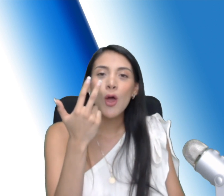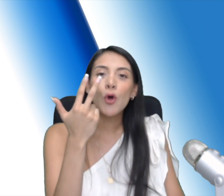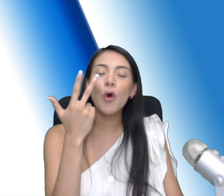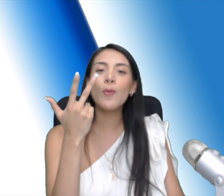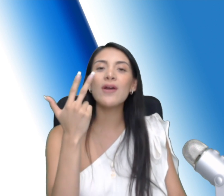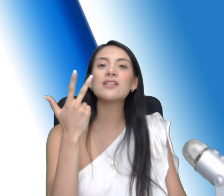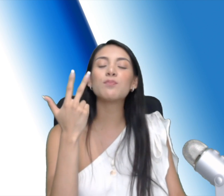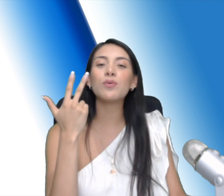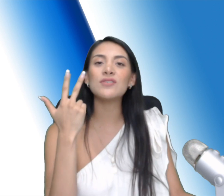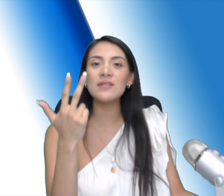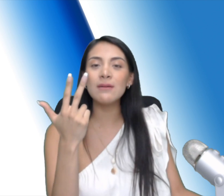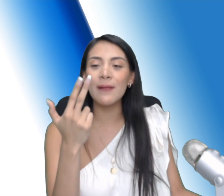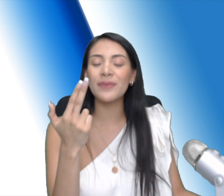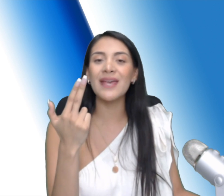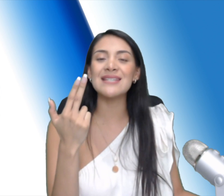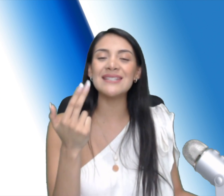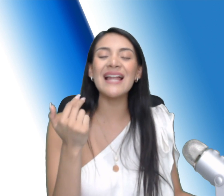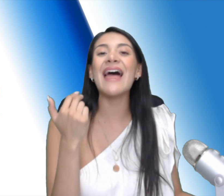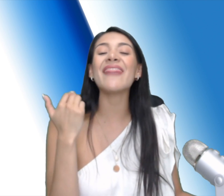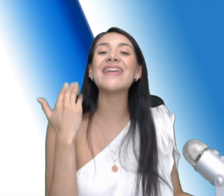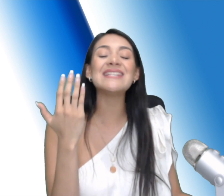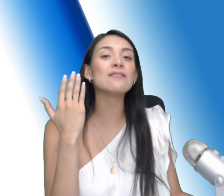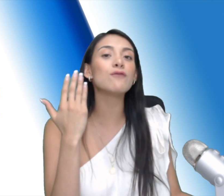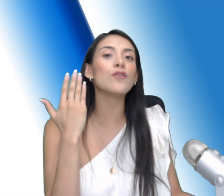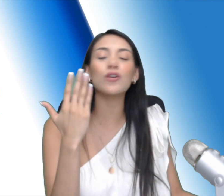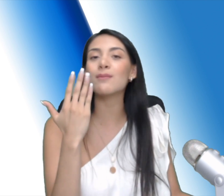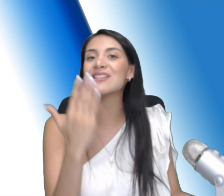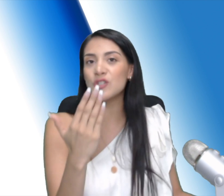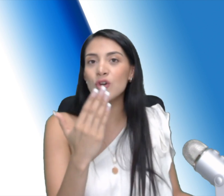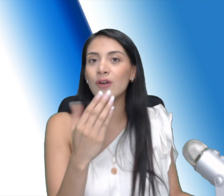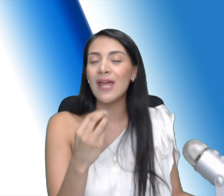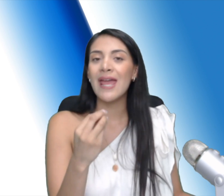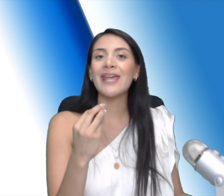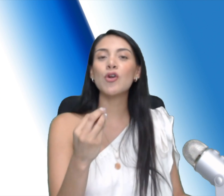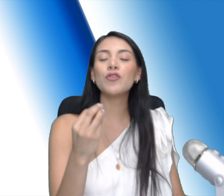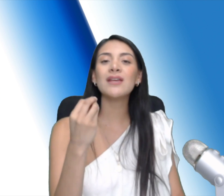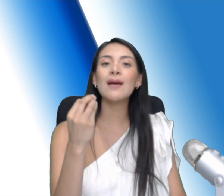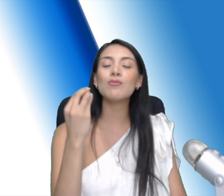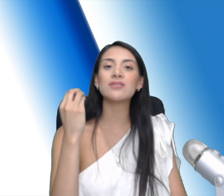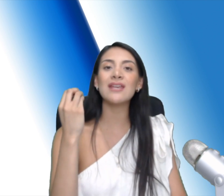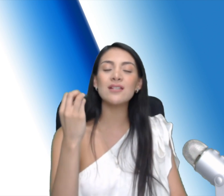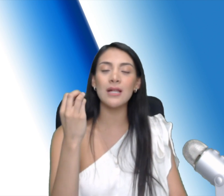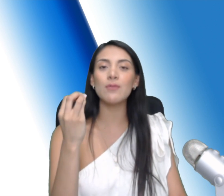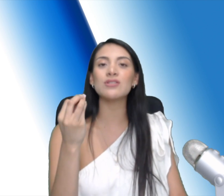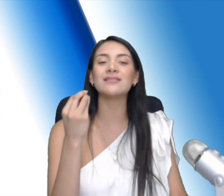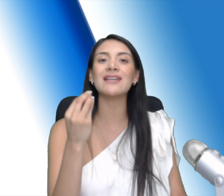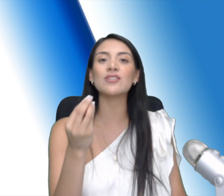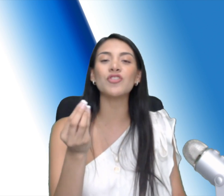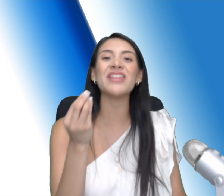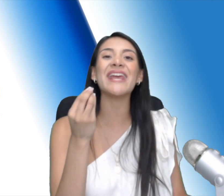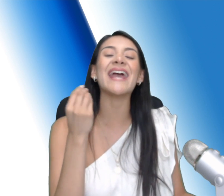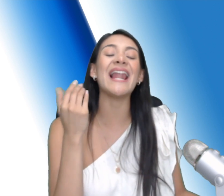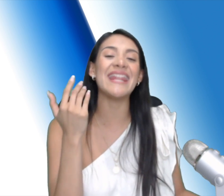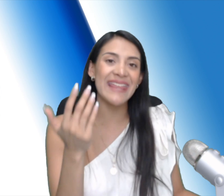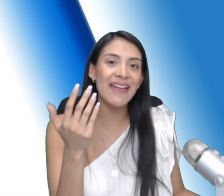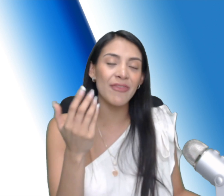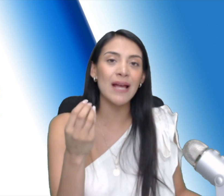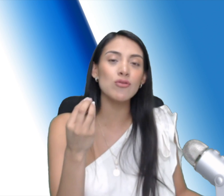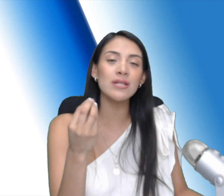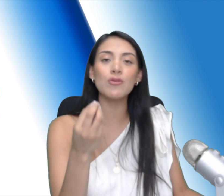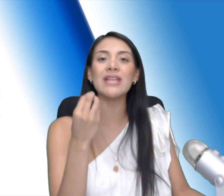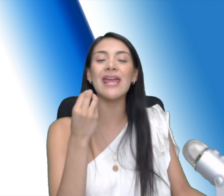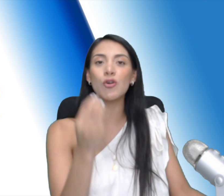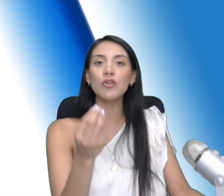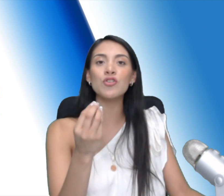primera cómo es posible que exista la desinformación que no tengamos libros de texto de calidad